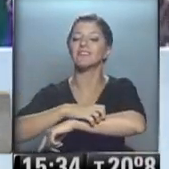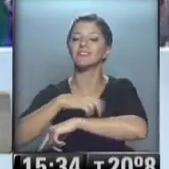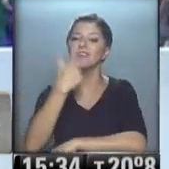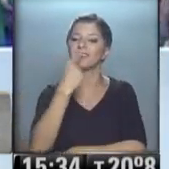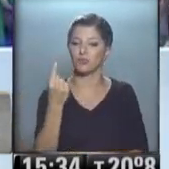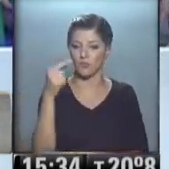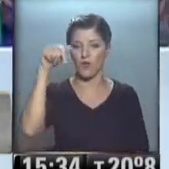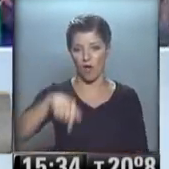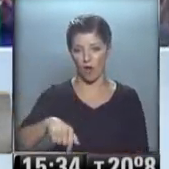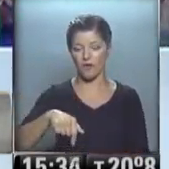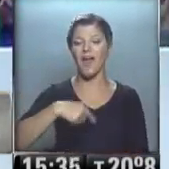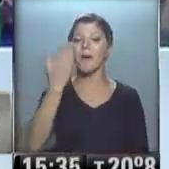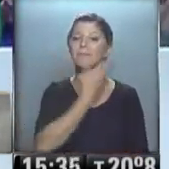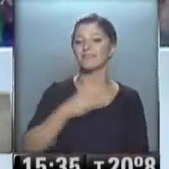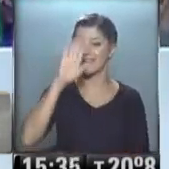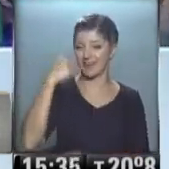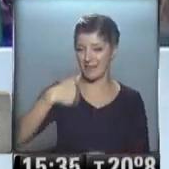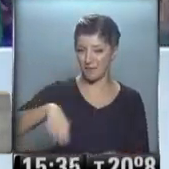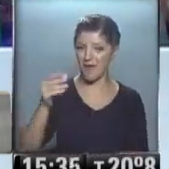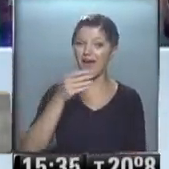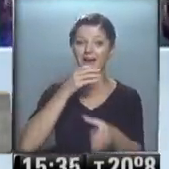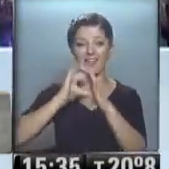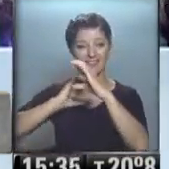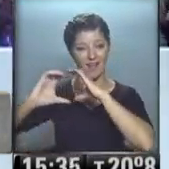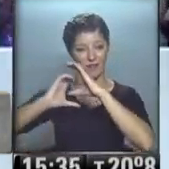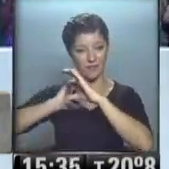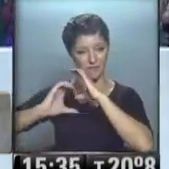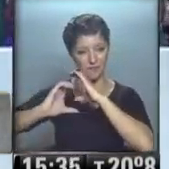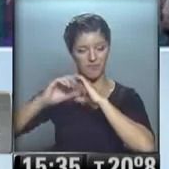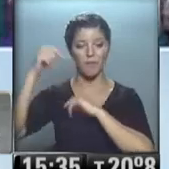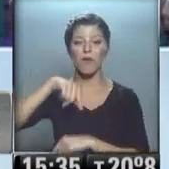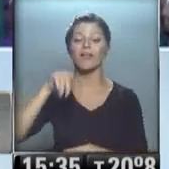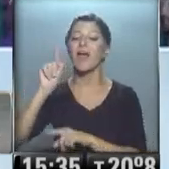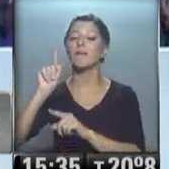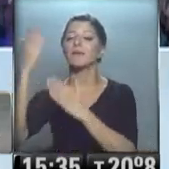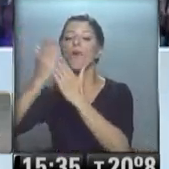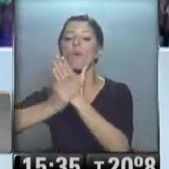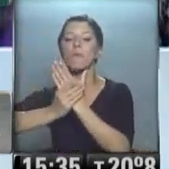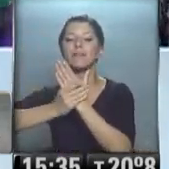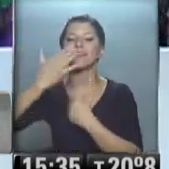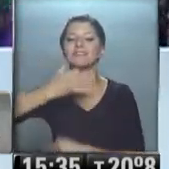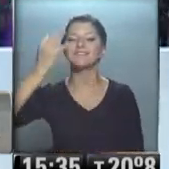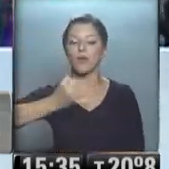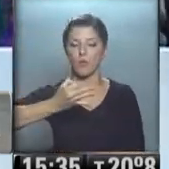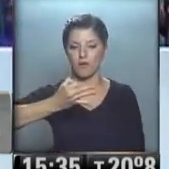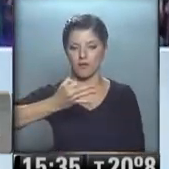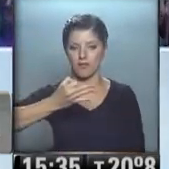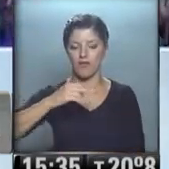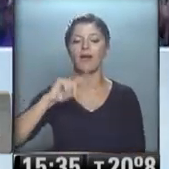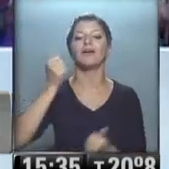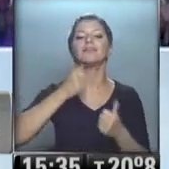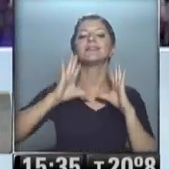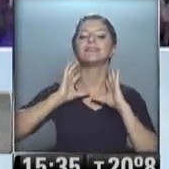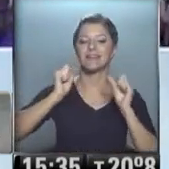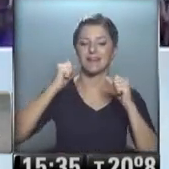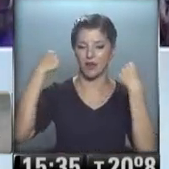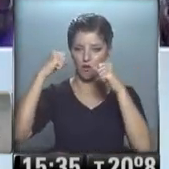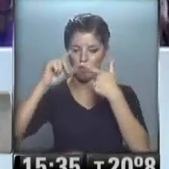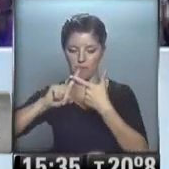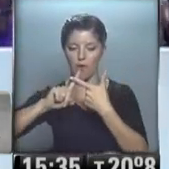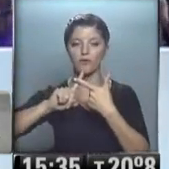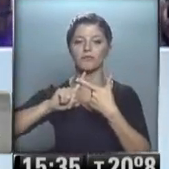presidenta va a charlar con ellos porque allí se encuentran la ministra de Seguridad, Cecilia Rodríguez, Carlos Espínola, secretario de Deporte,